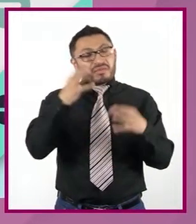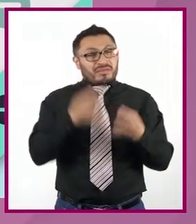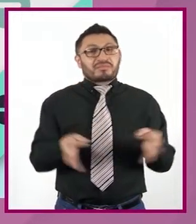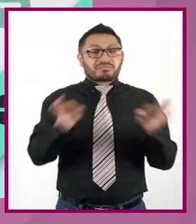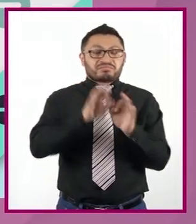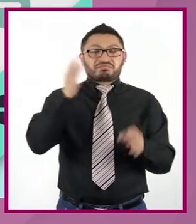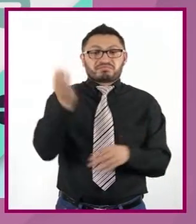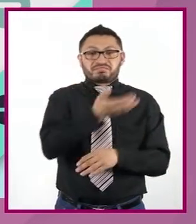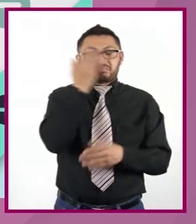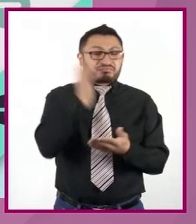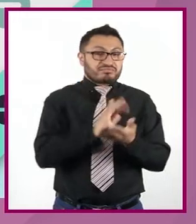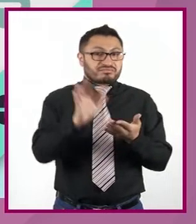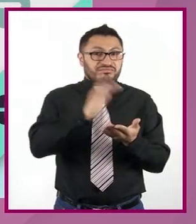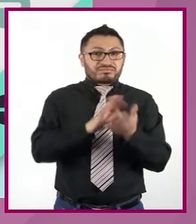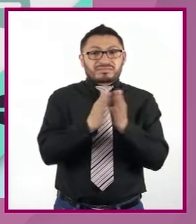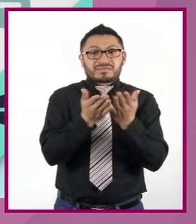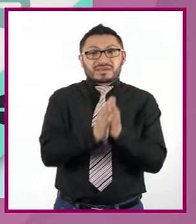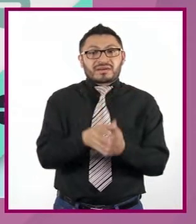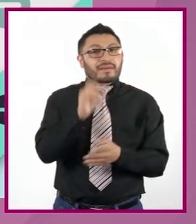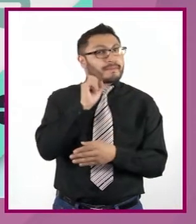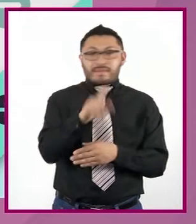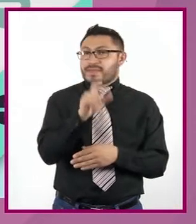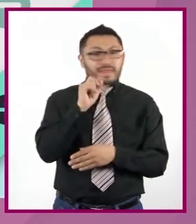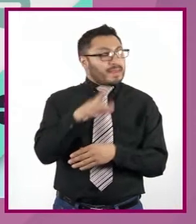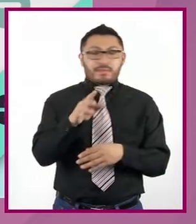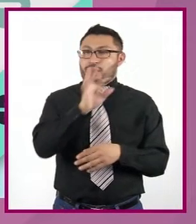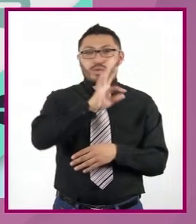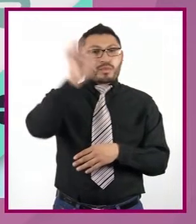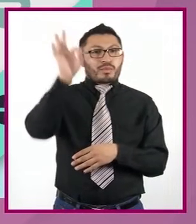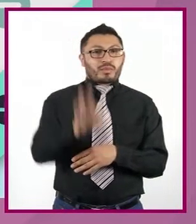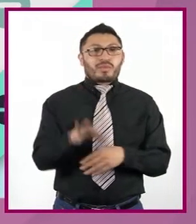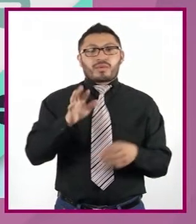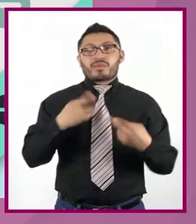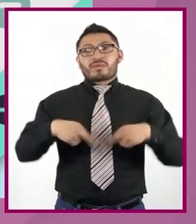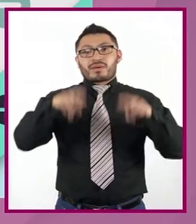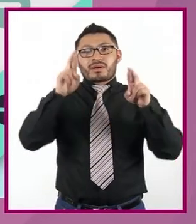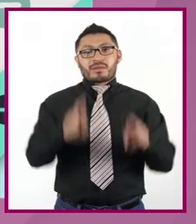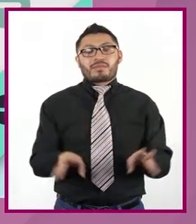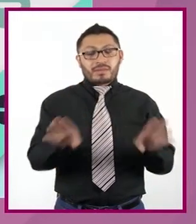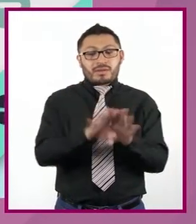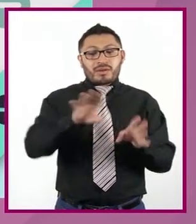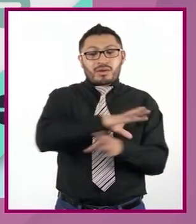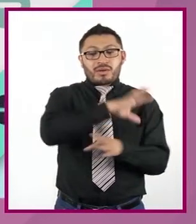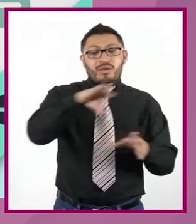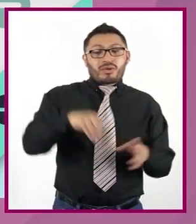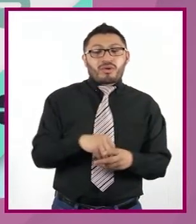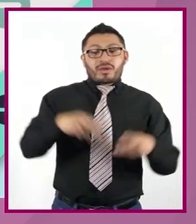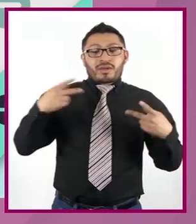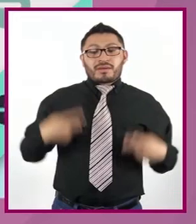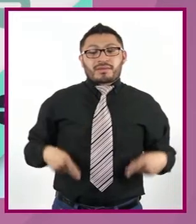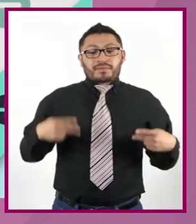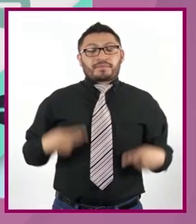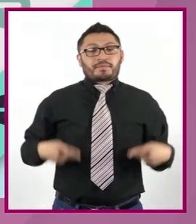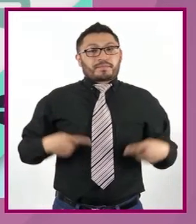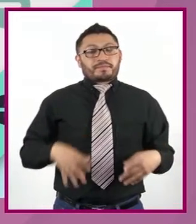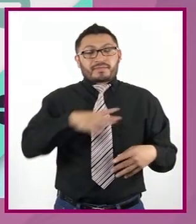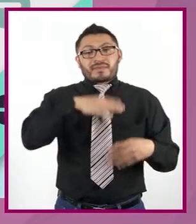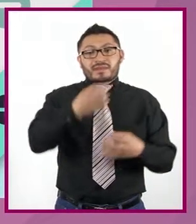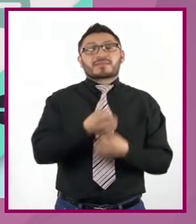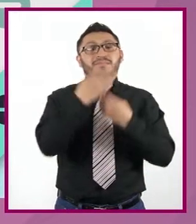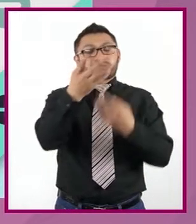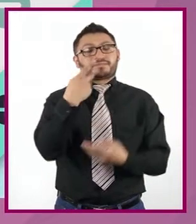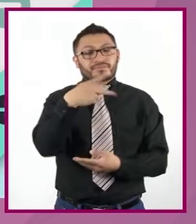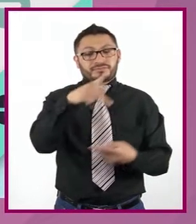lectura de libros, ni tampoco el porcentaje que representan de la totalidad de personas que expresaron